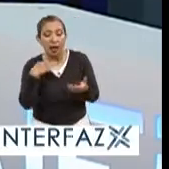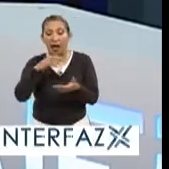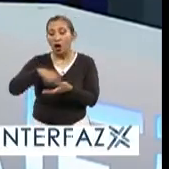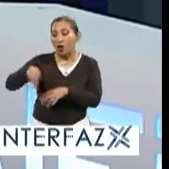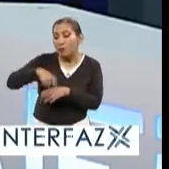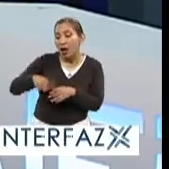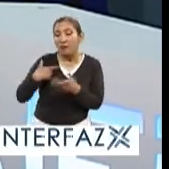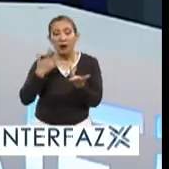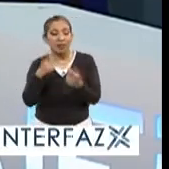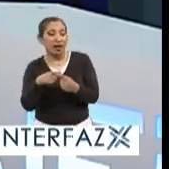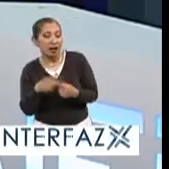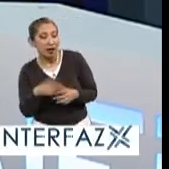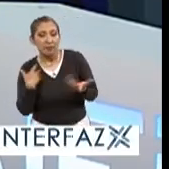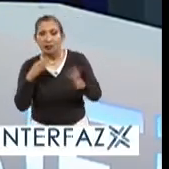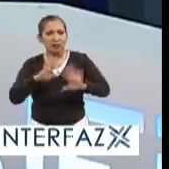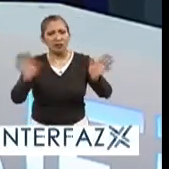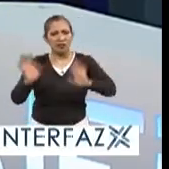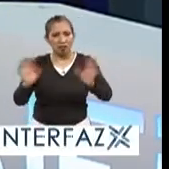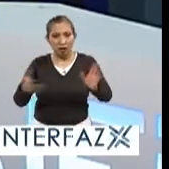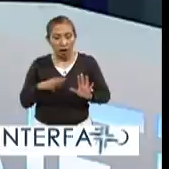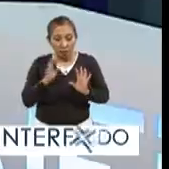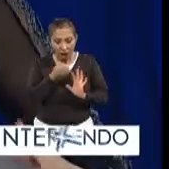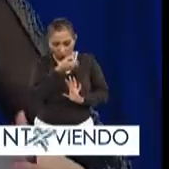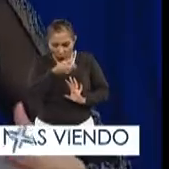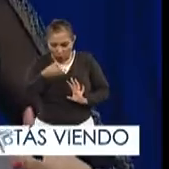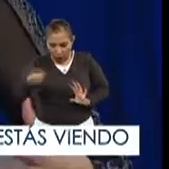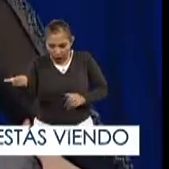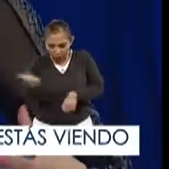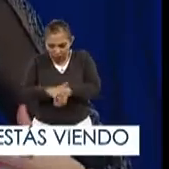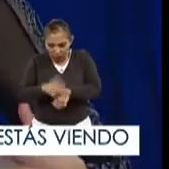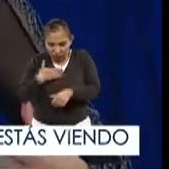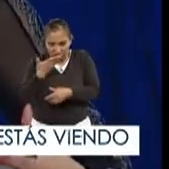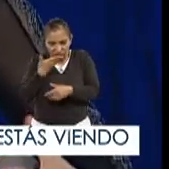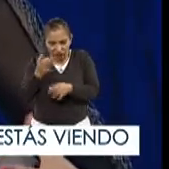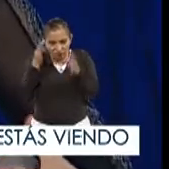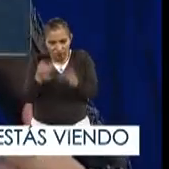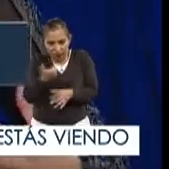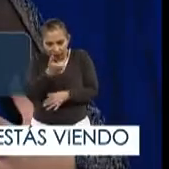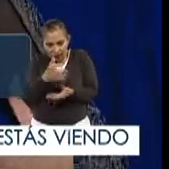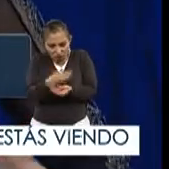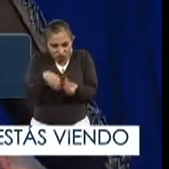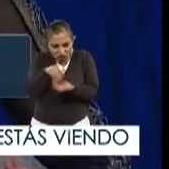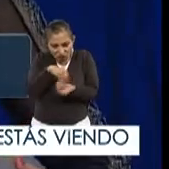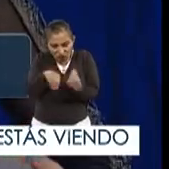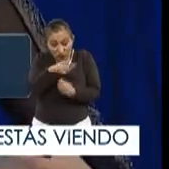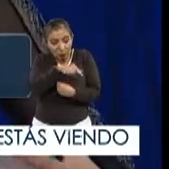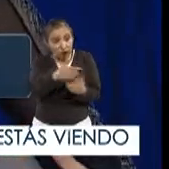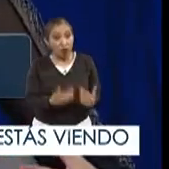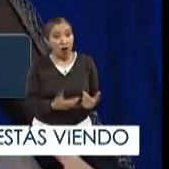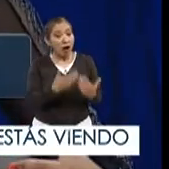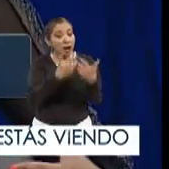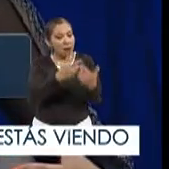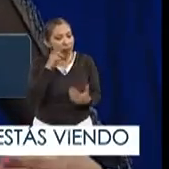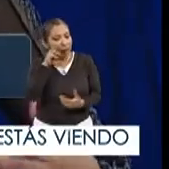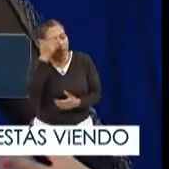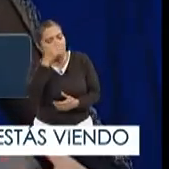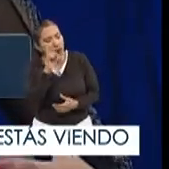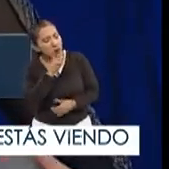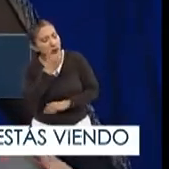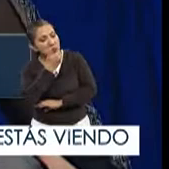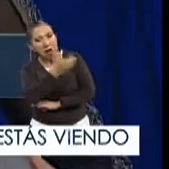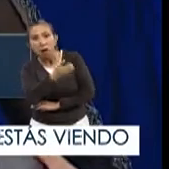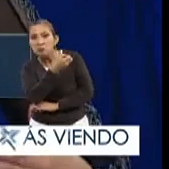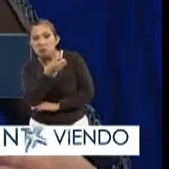carne, para la tarea, para la papelería, es decir, llevan una administración más ordenada. Entonces también las grandes empresas, conscientes de ellos,